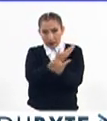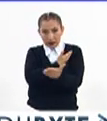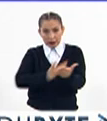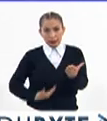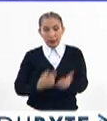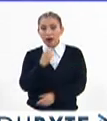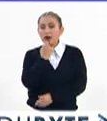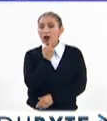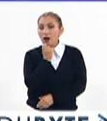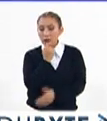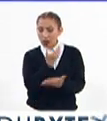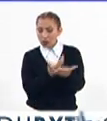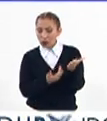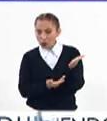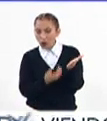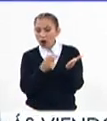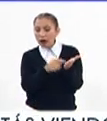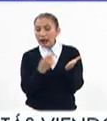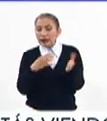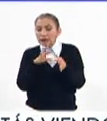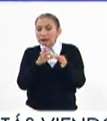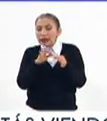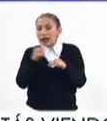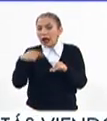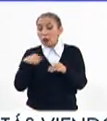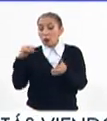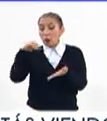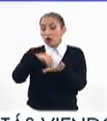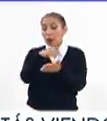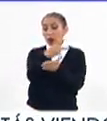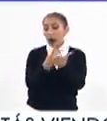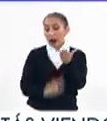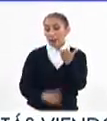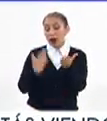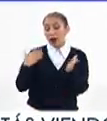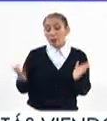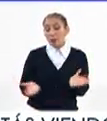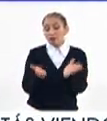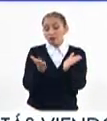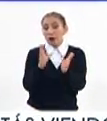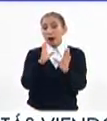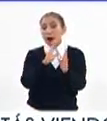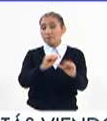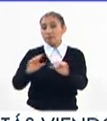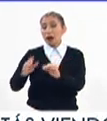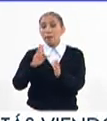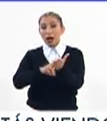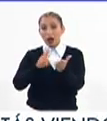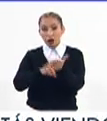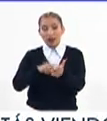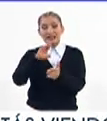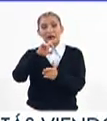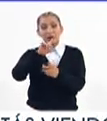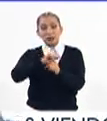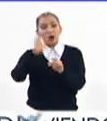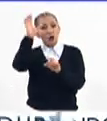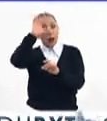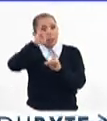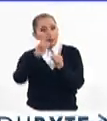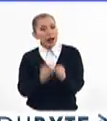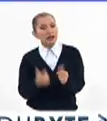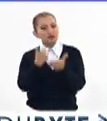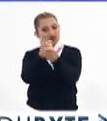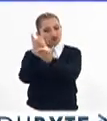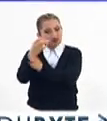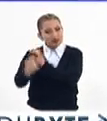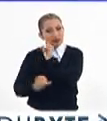presidente Andrés Manuel López Obrador plantea incluir en los planes de estudio la promoción de valores, el civismo, la cultura de paz, la